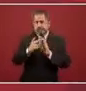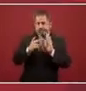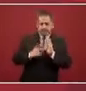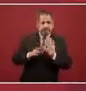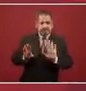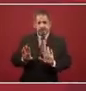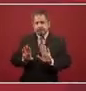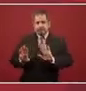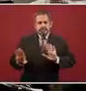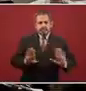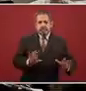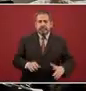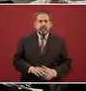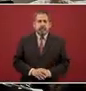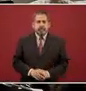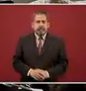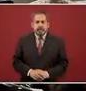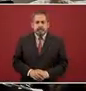de mitigación.